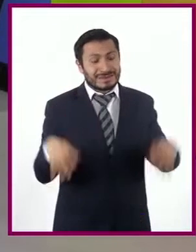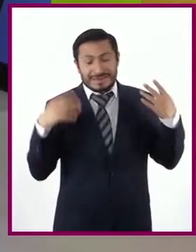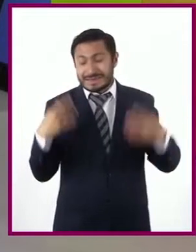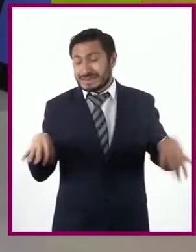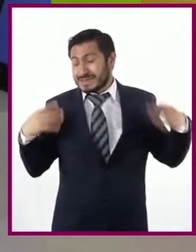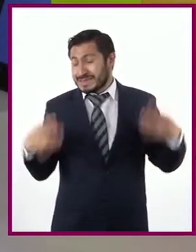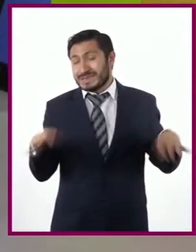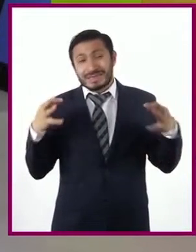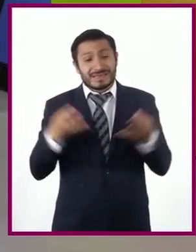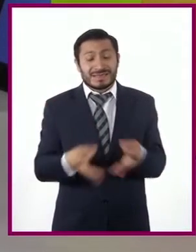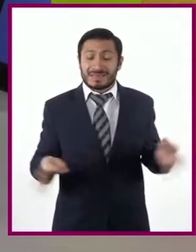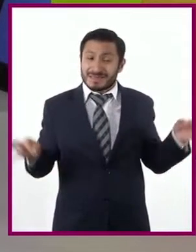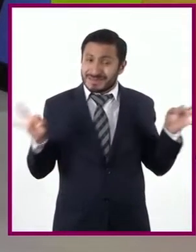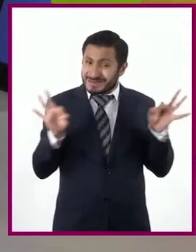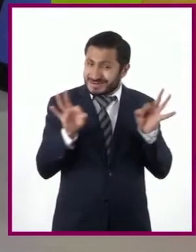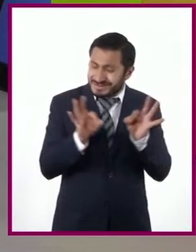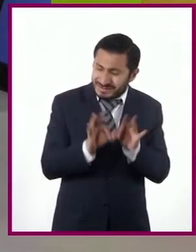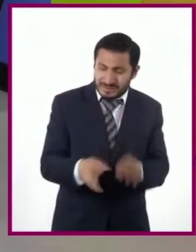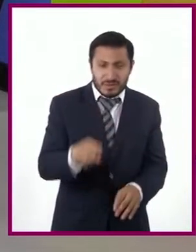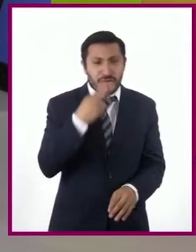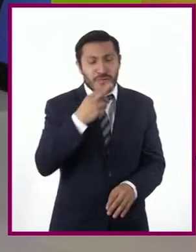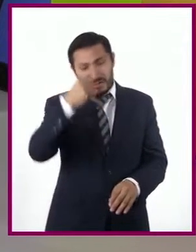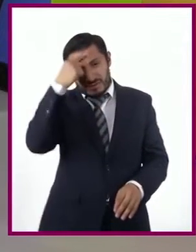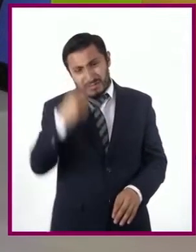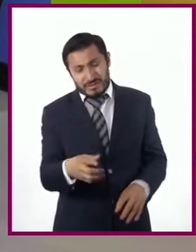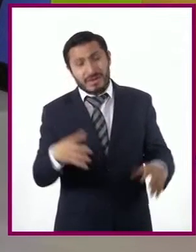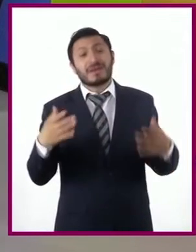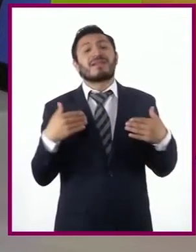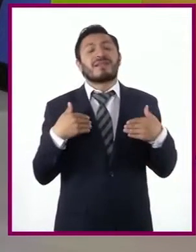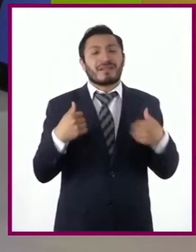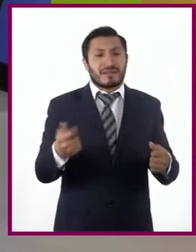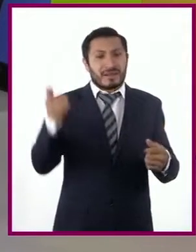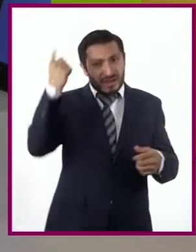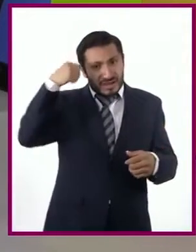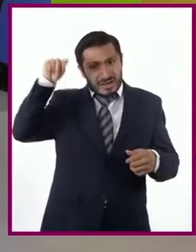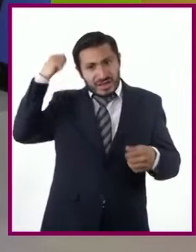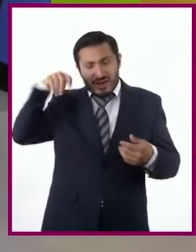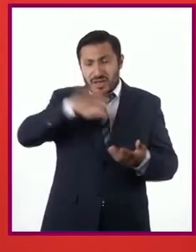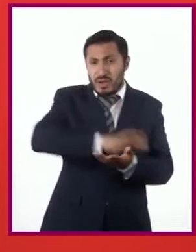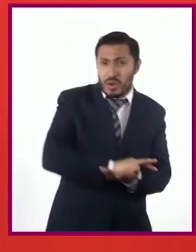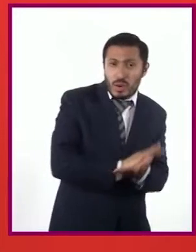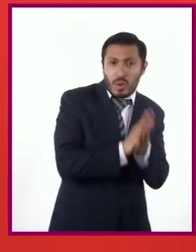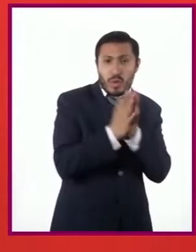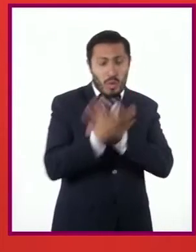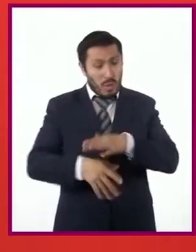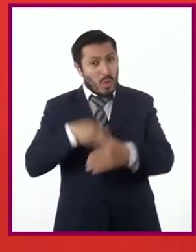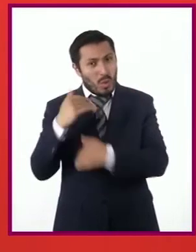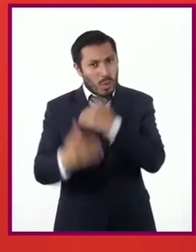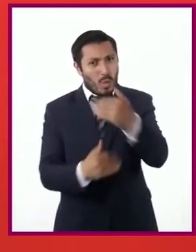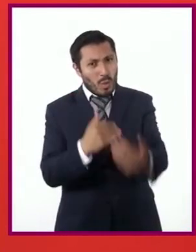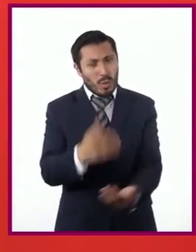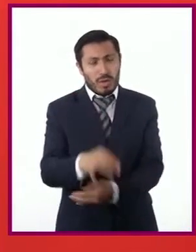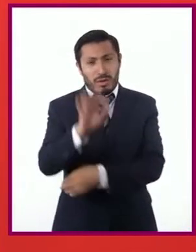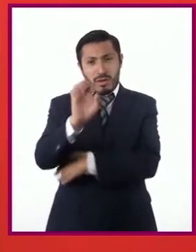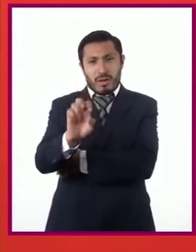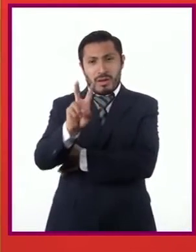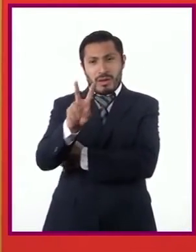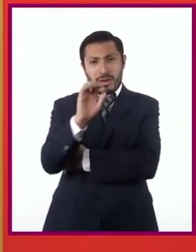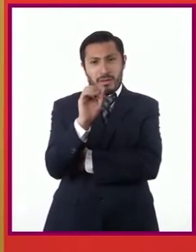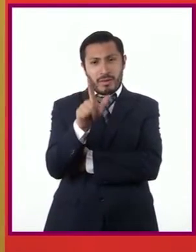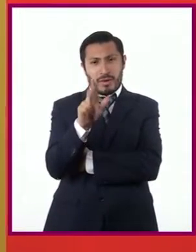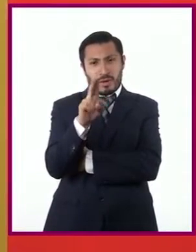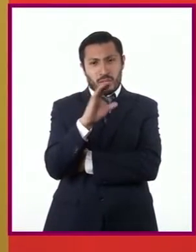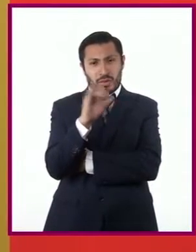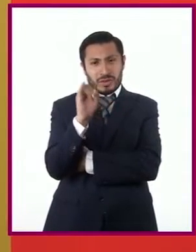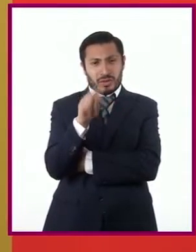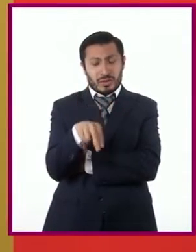piezas fundamentales que le sirvieron para poder sustentar su teoría de la evolución. Anoten en su cuaderno y reflexionen